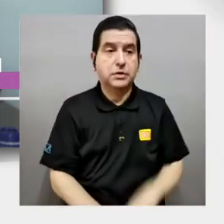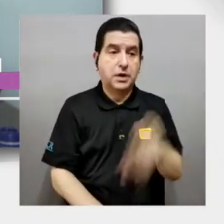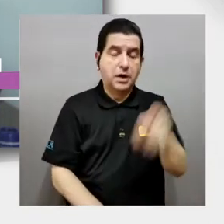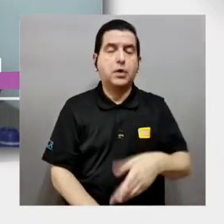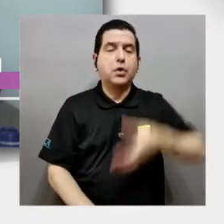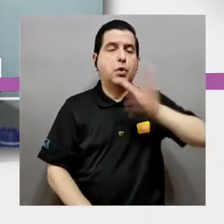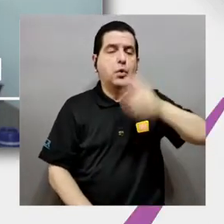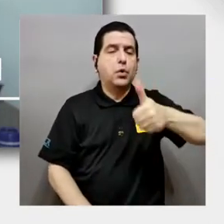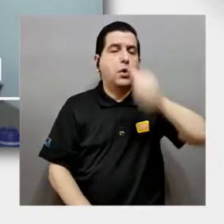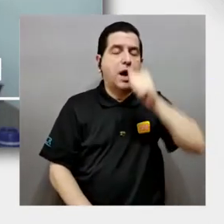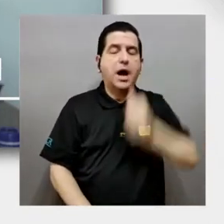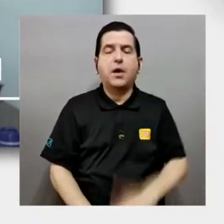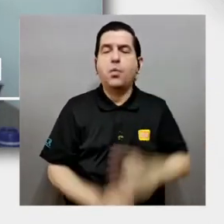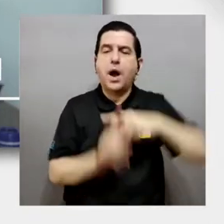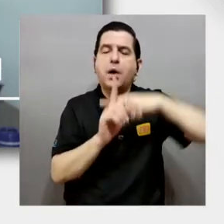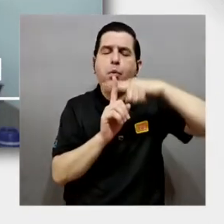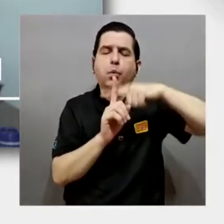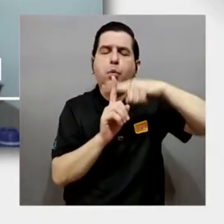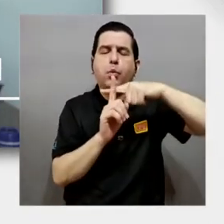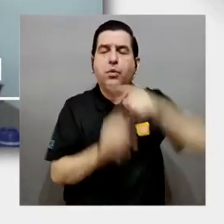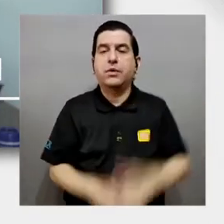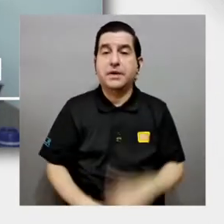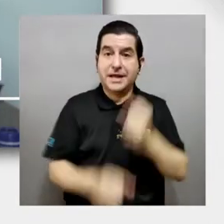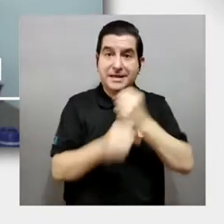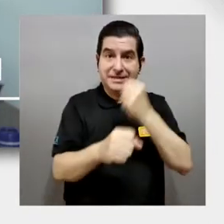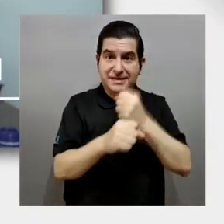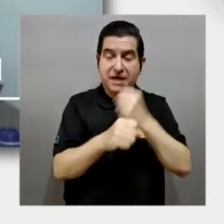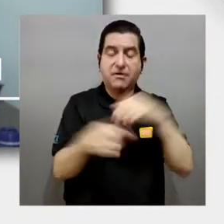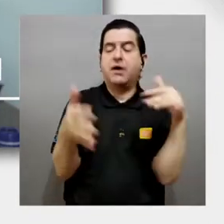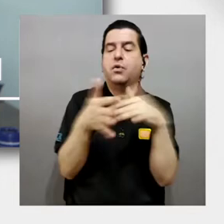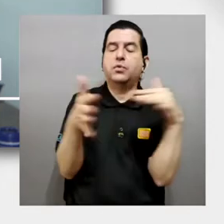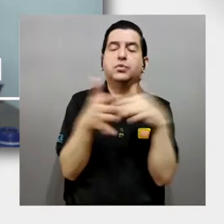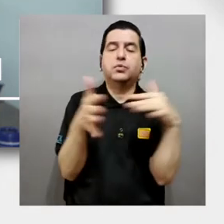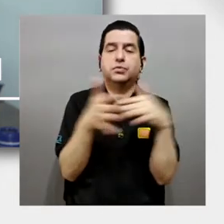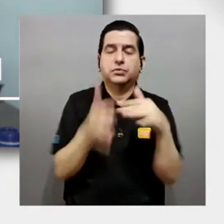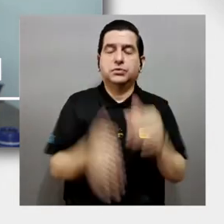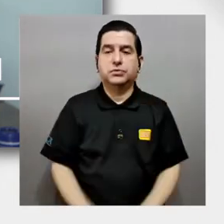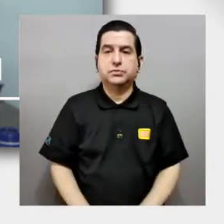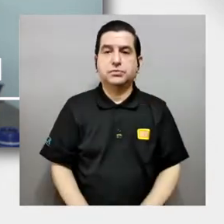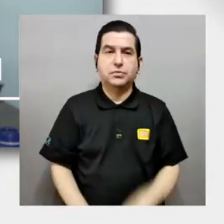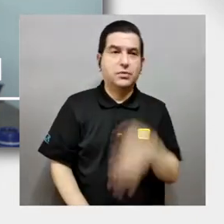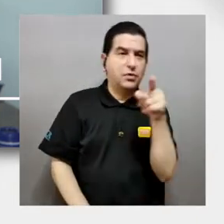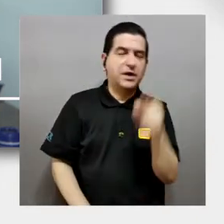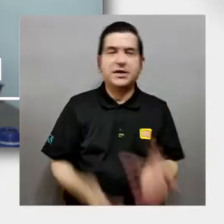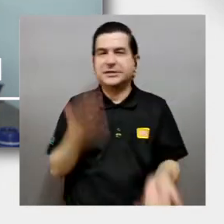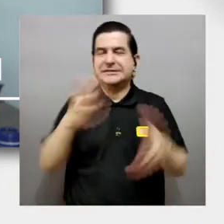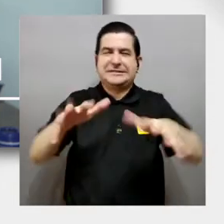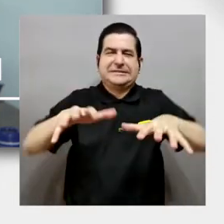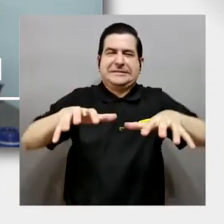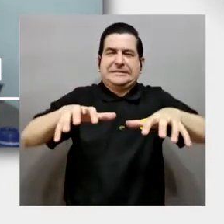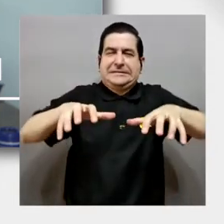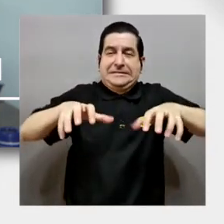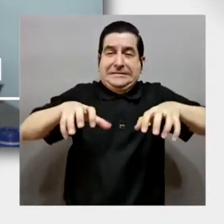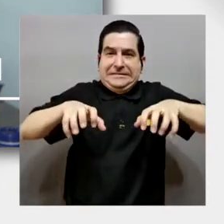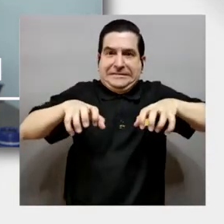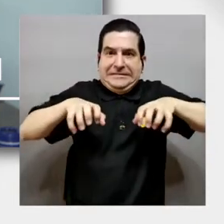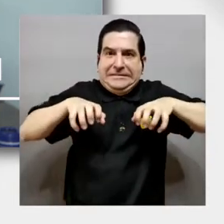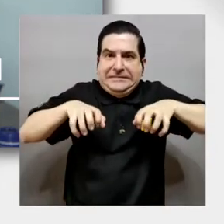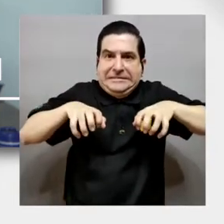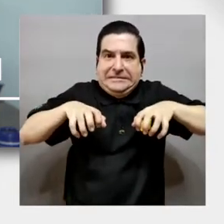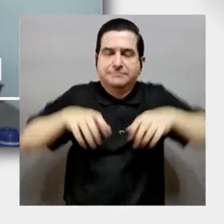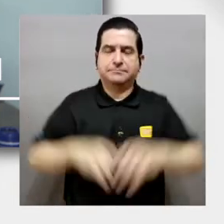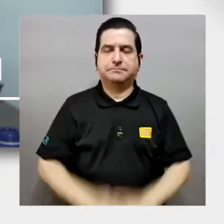damos mucha recomendación de tomar bastante agua tibia. Por los trabajos o estudios, están muy